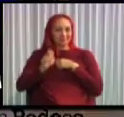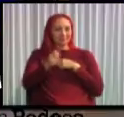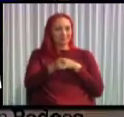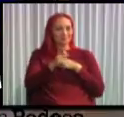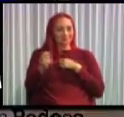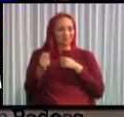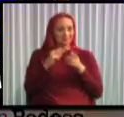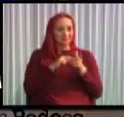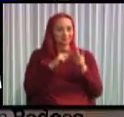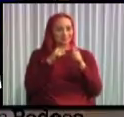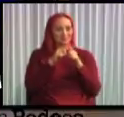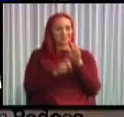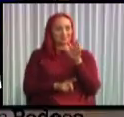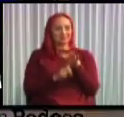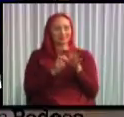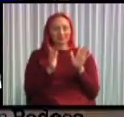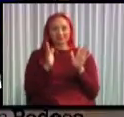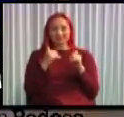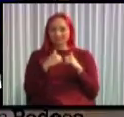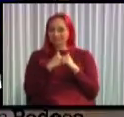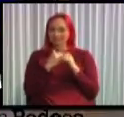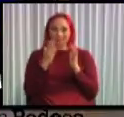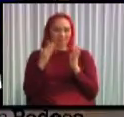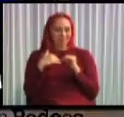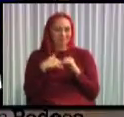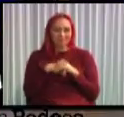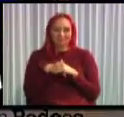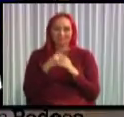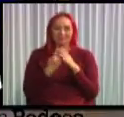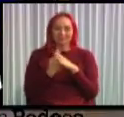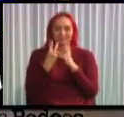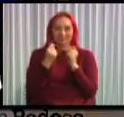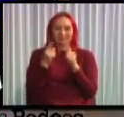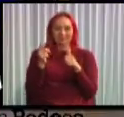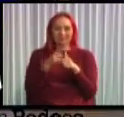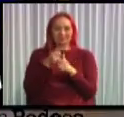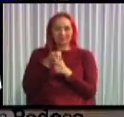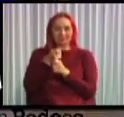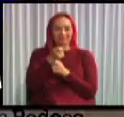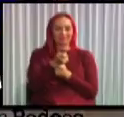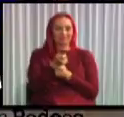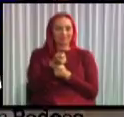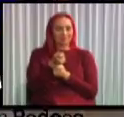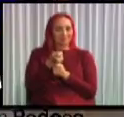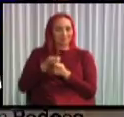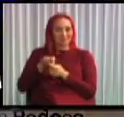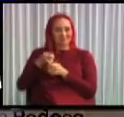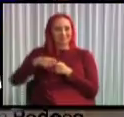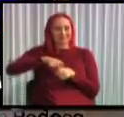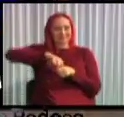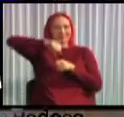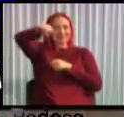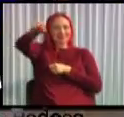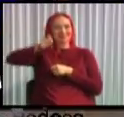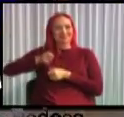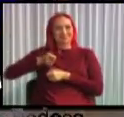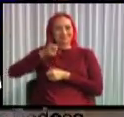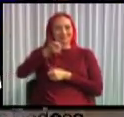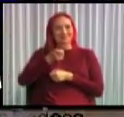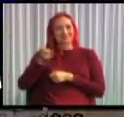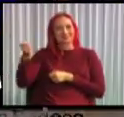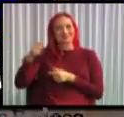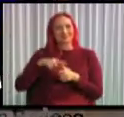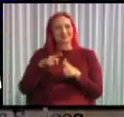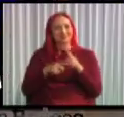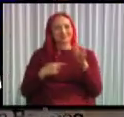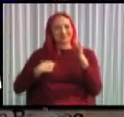una perilla. Ah, ya no había el control remoto. No, ya después apareció. El primer control remoto era un palo de escoba. Que empezaron un botón.